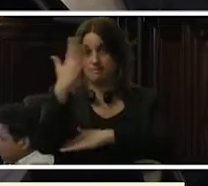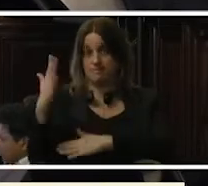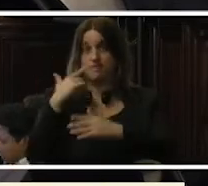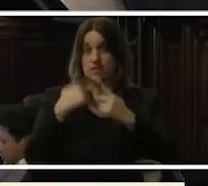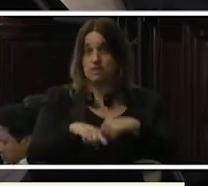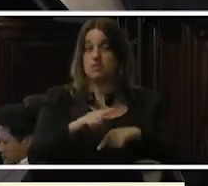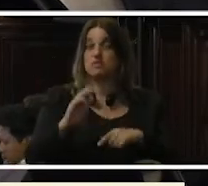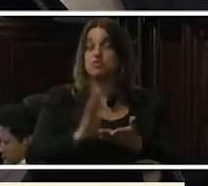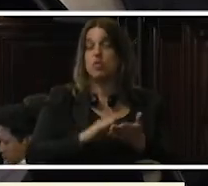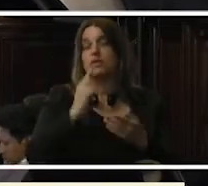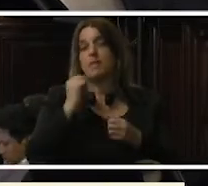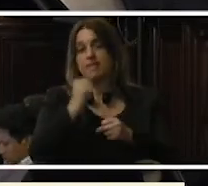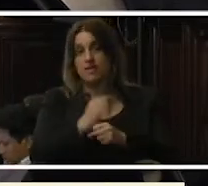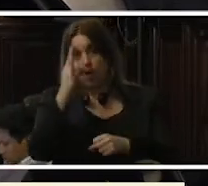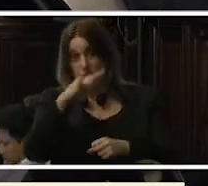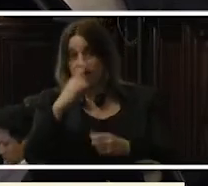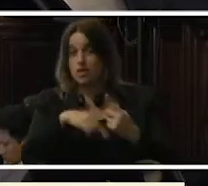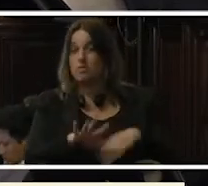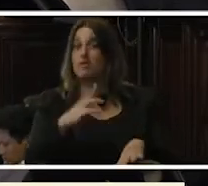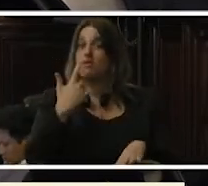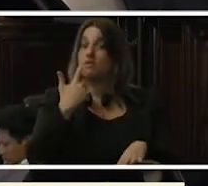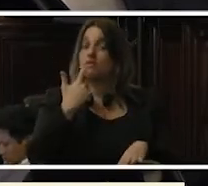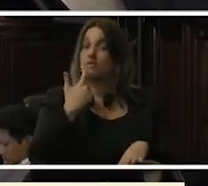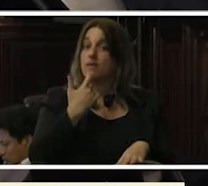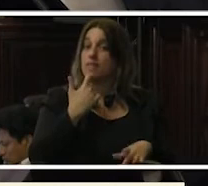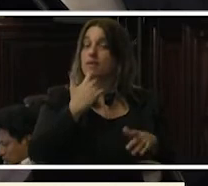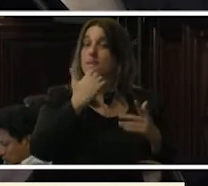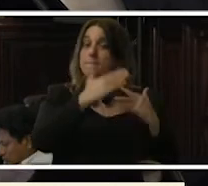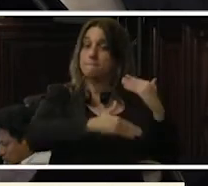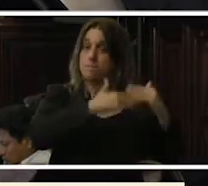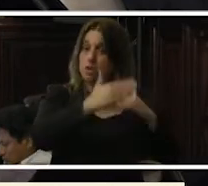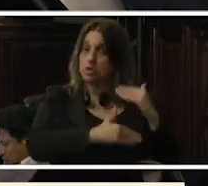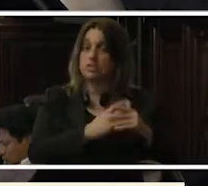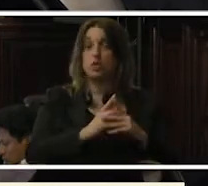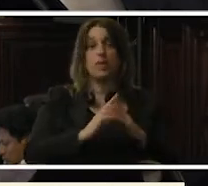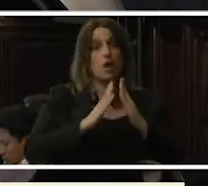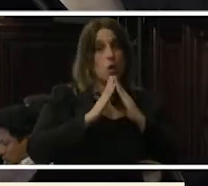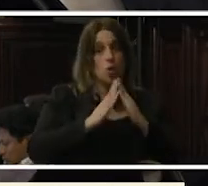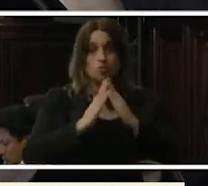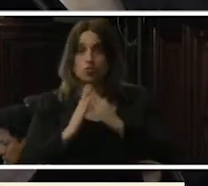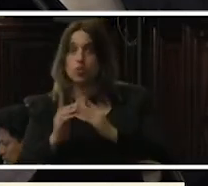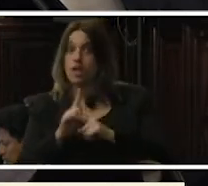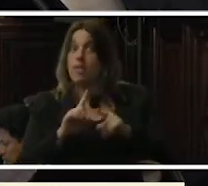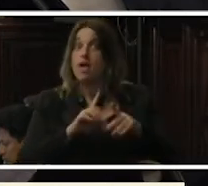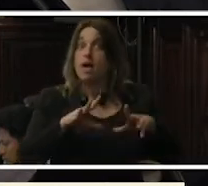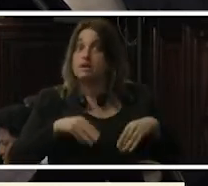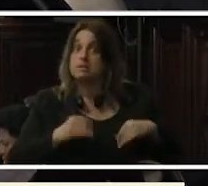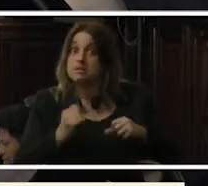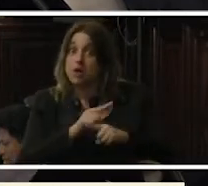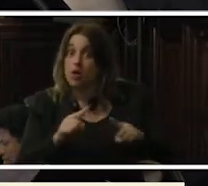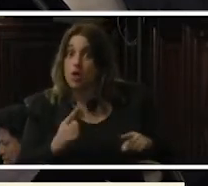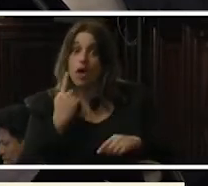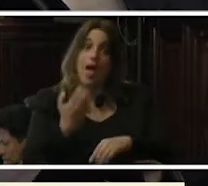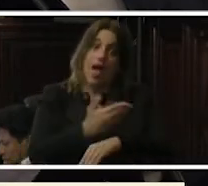actividades agroganaderas sin llevarse a cabo los procesos de consulta y obtención de consentimiento libre previo